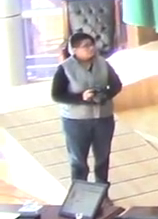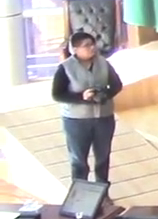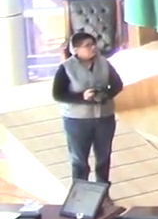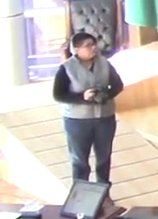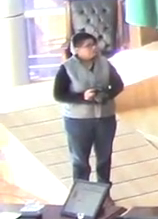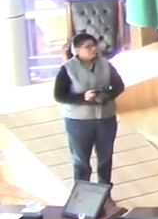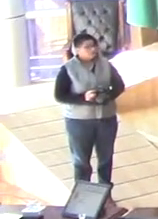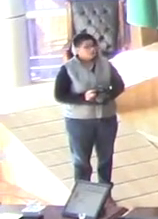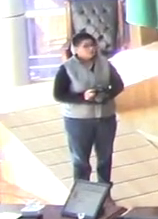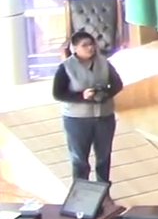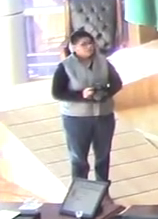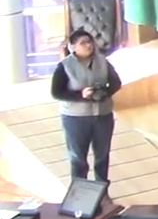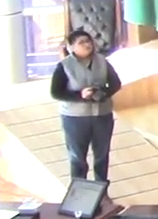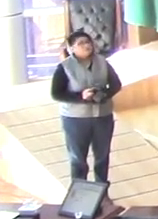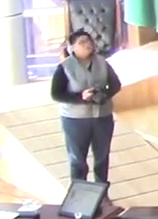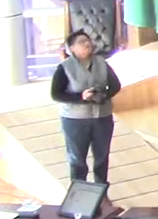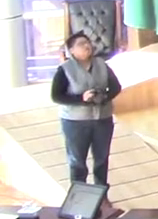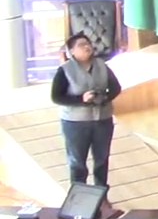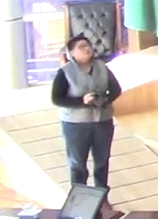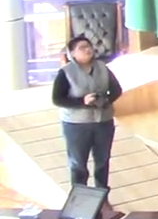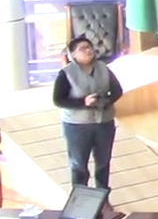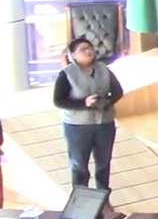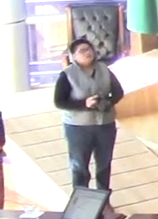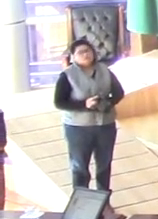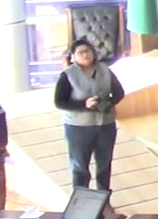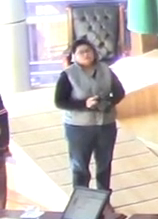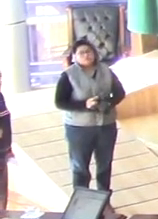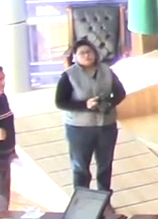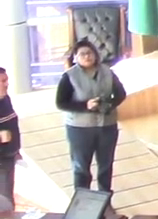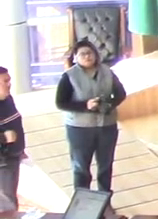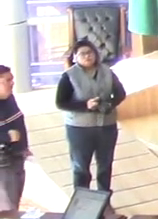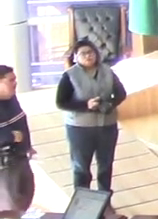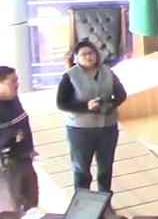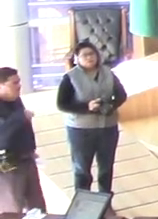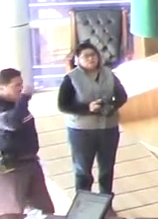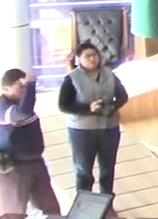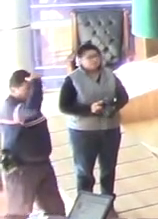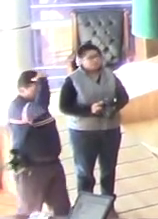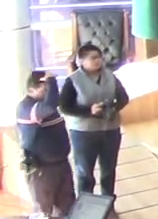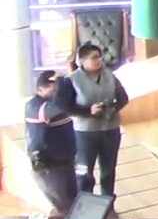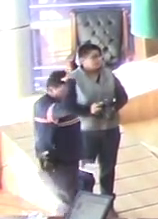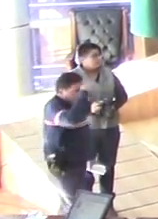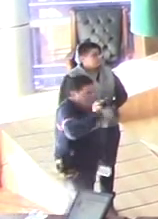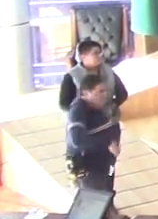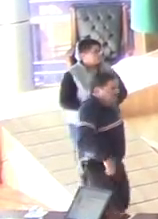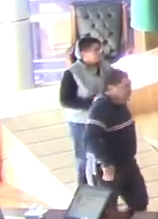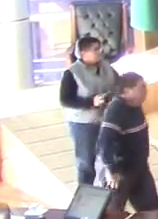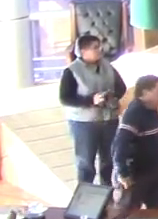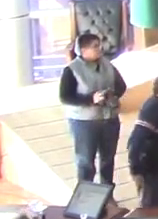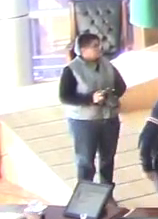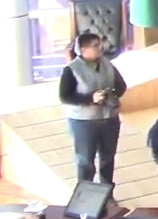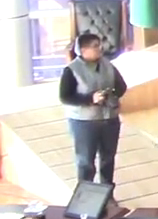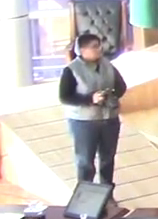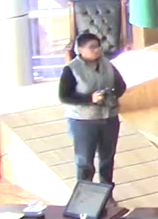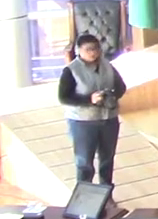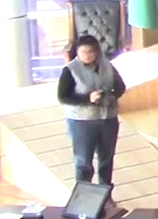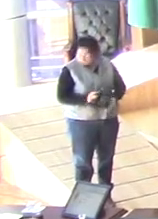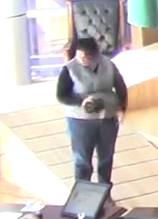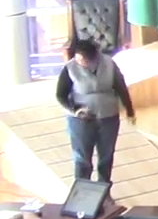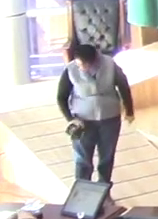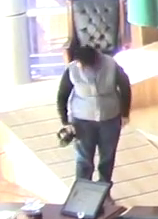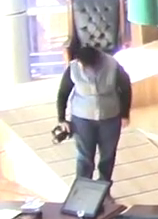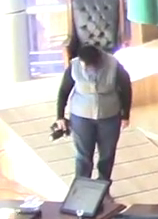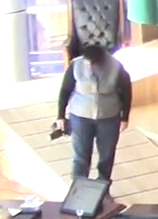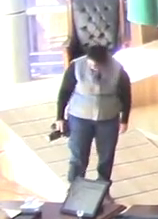esta iniciativa llegara a este Congreso y a la Comisión para poder determinar procedente el que se cree este Fondo Estatal de